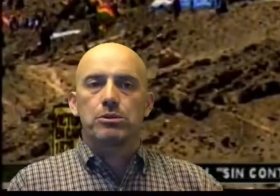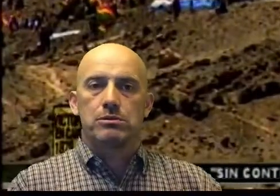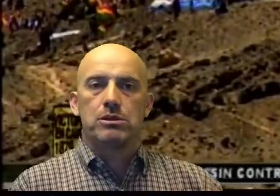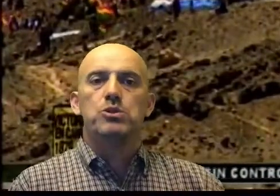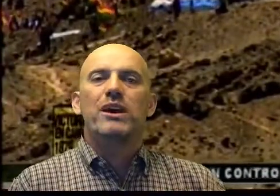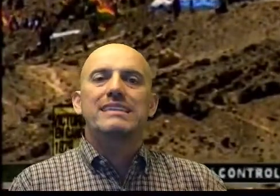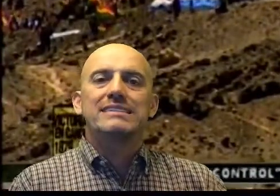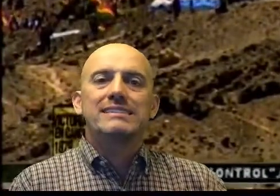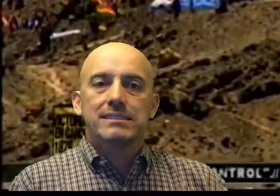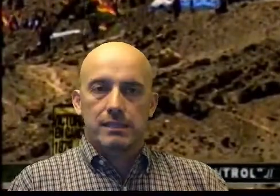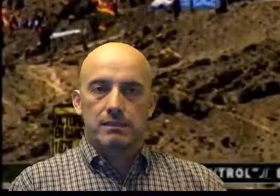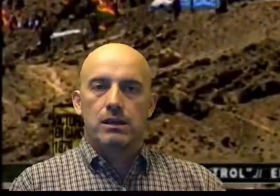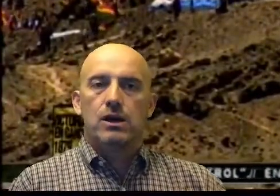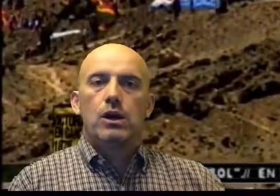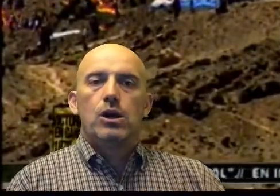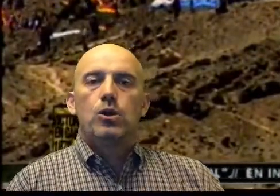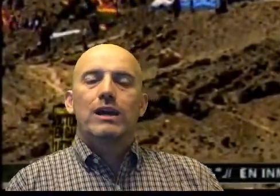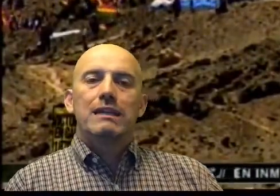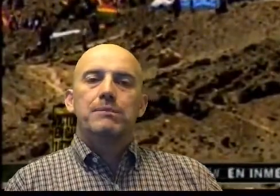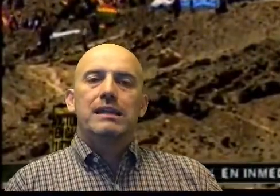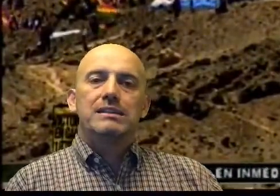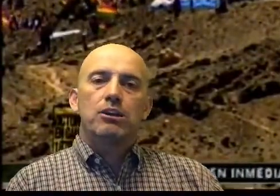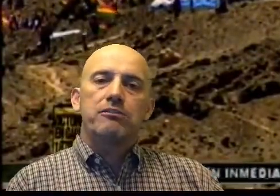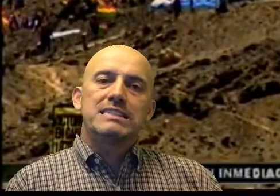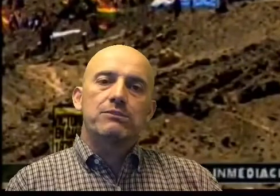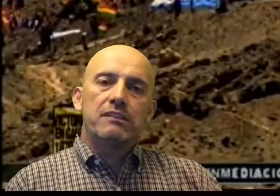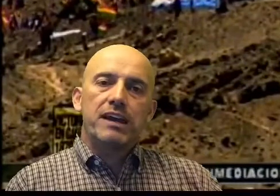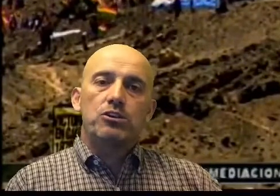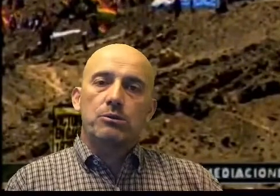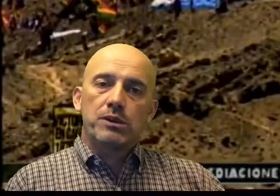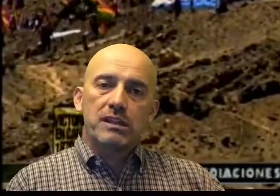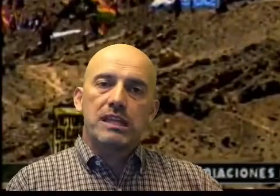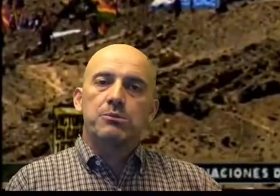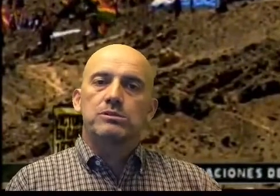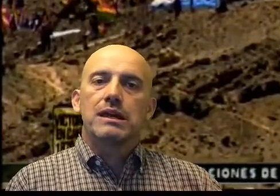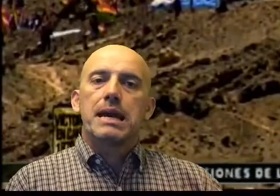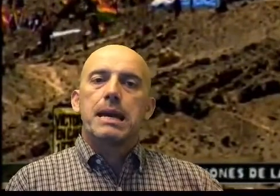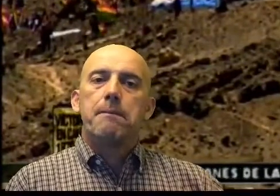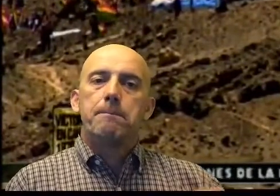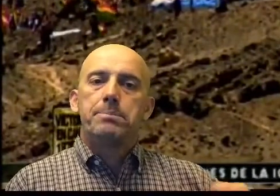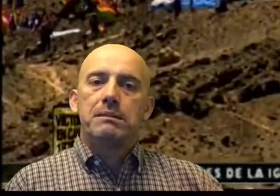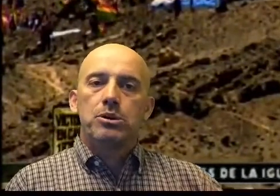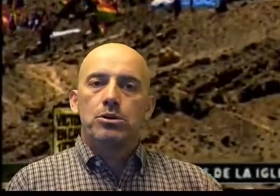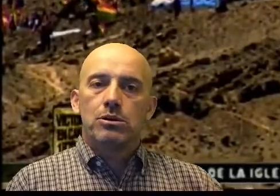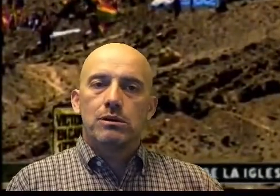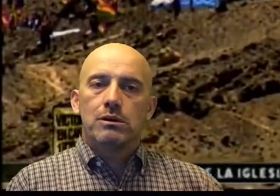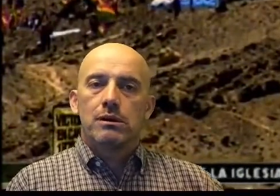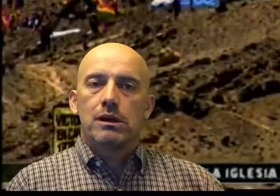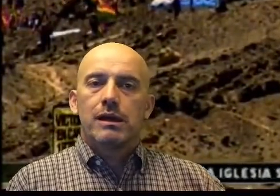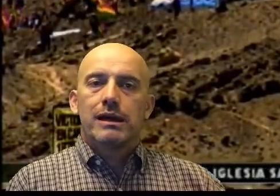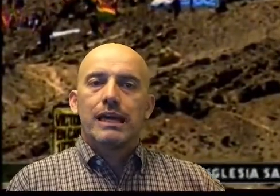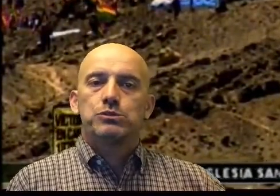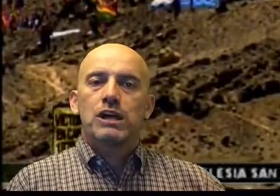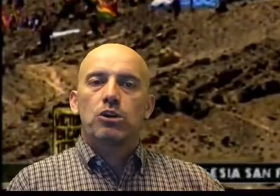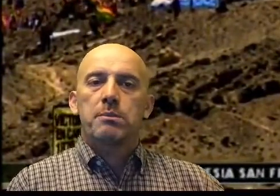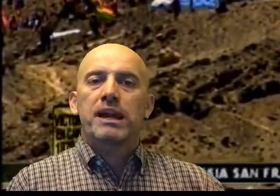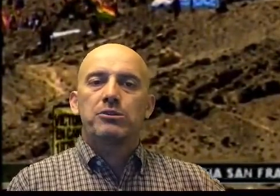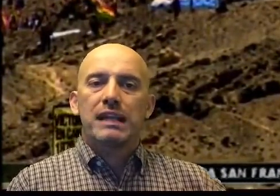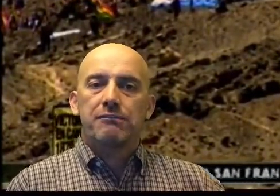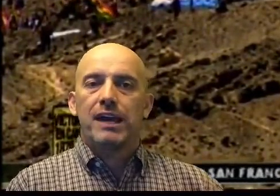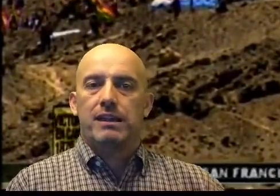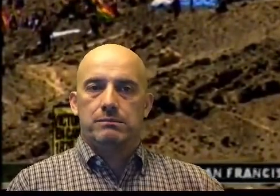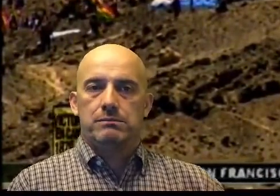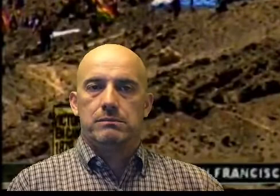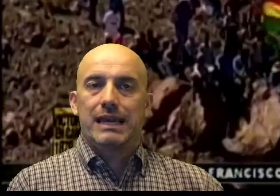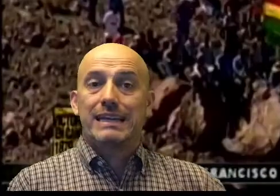perdido no existe lo que el ministerio pensó boliviano como ya dijimos imprimió es una copia